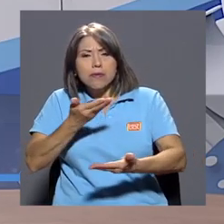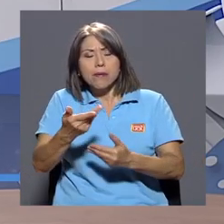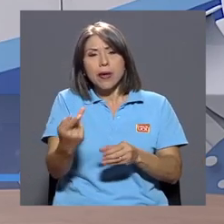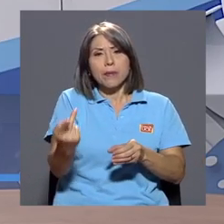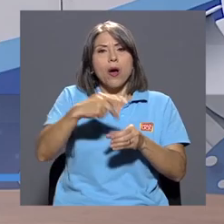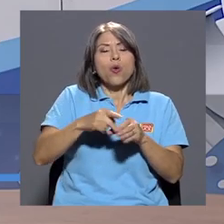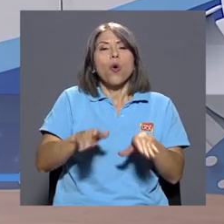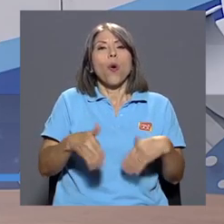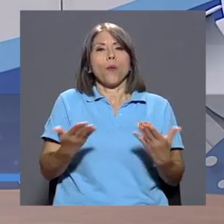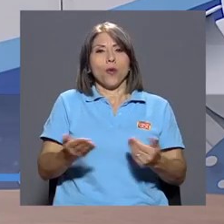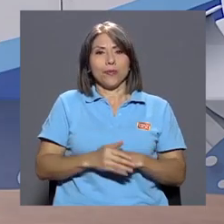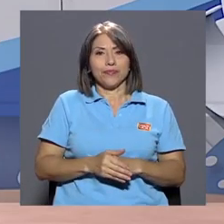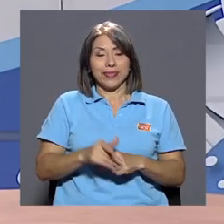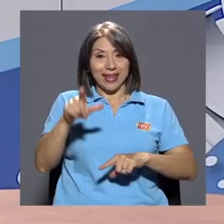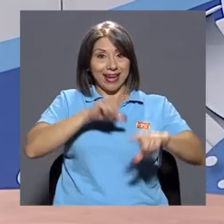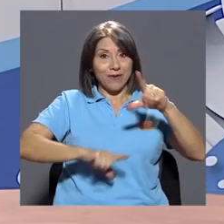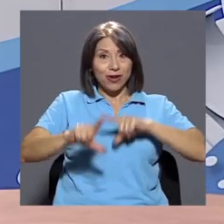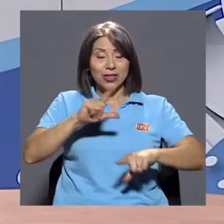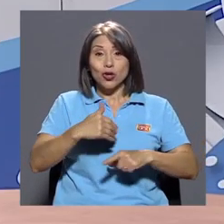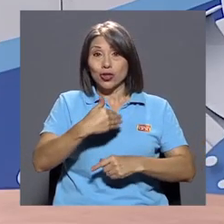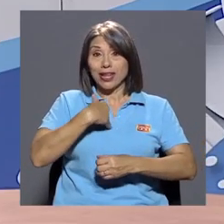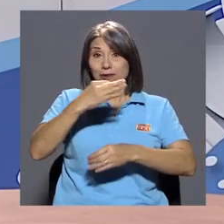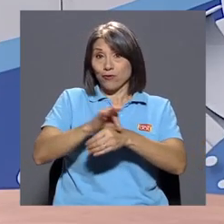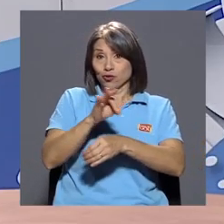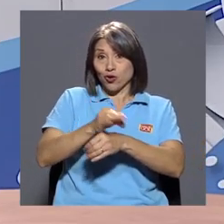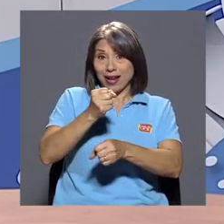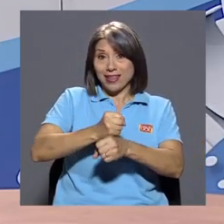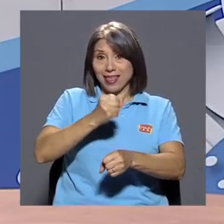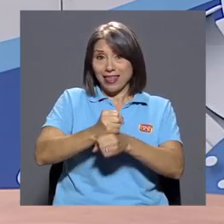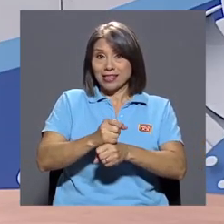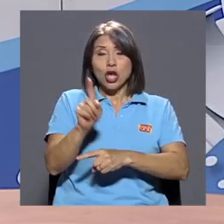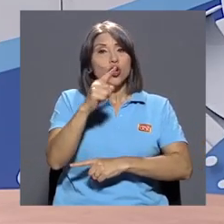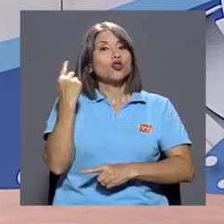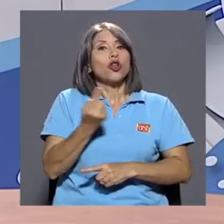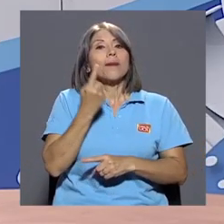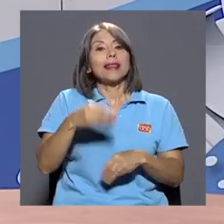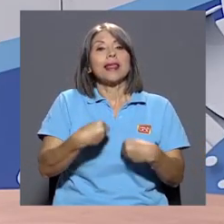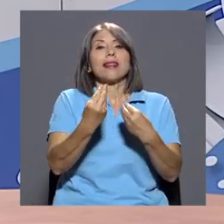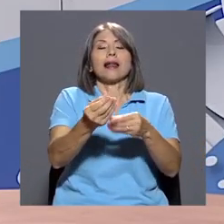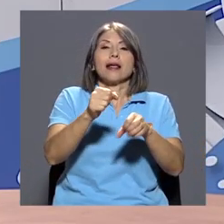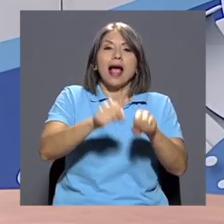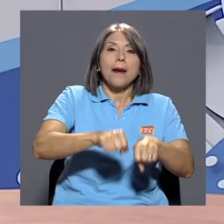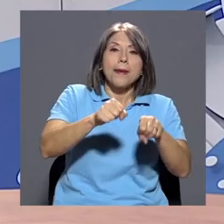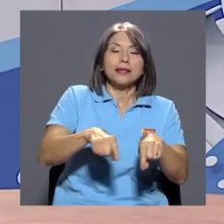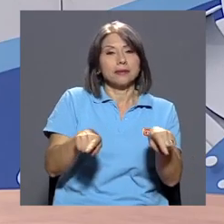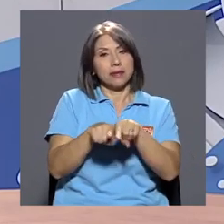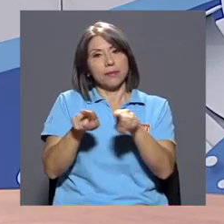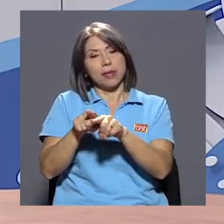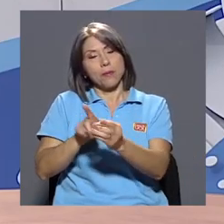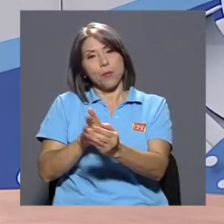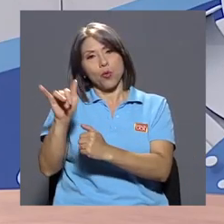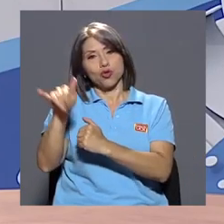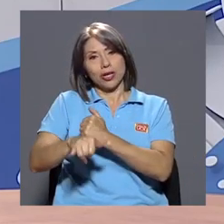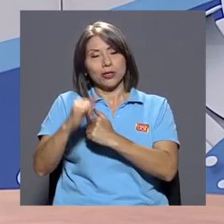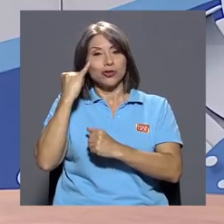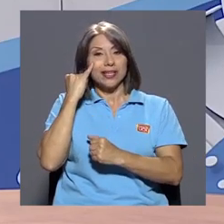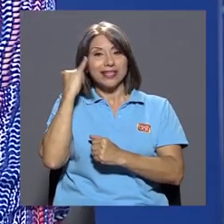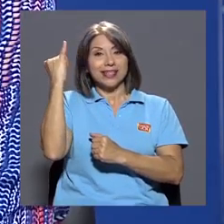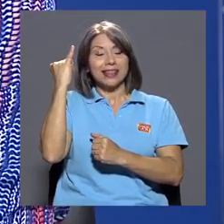bueno, bajo esa lógica el laboratorio tiene unas funcionalidades que es generar no solo capacidades sino desarrollar proyectos en iniciativas